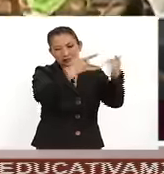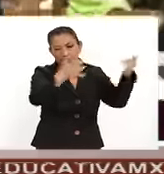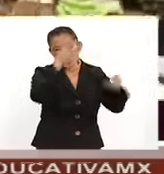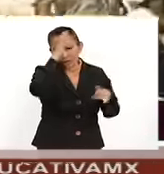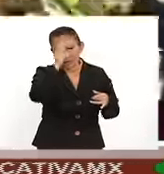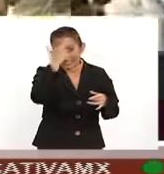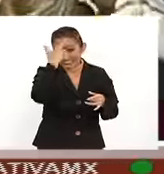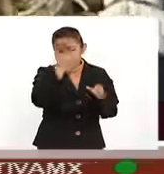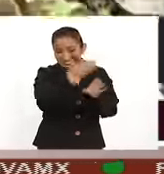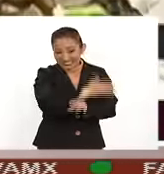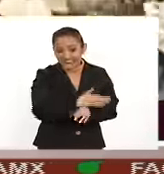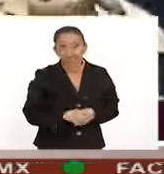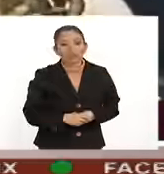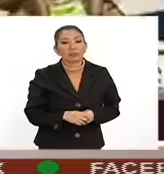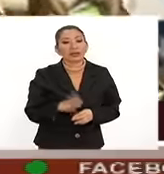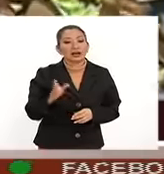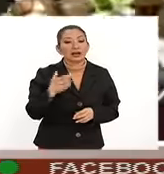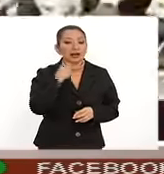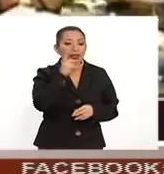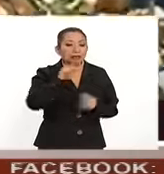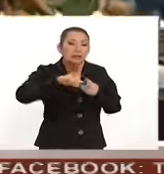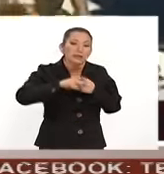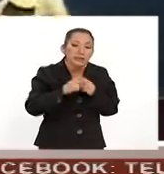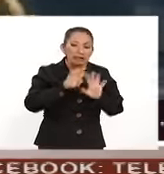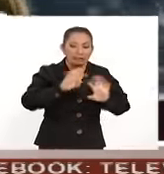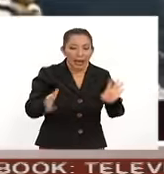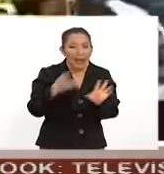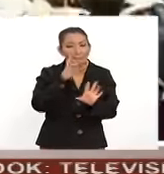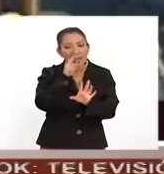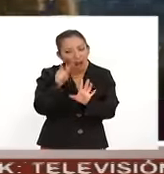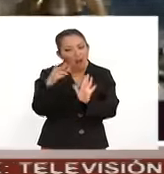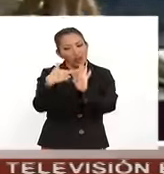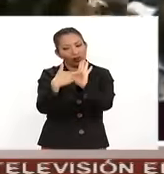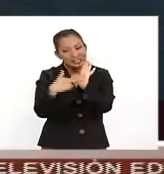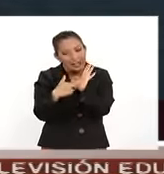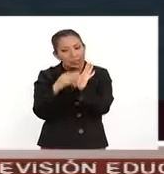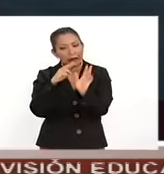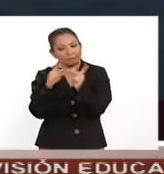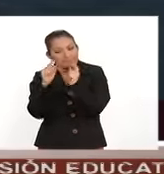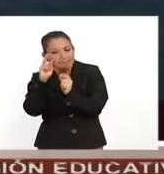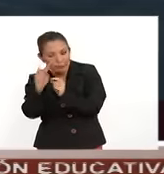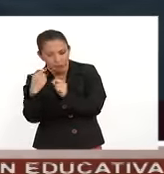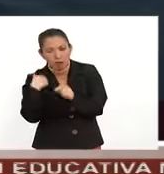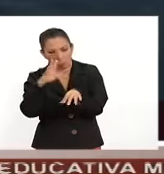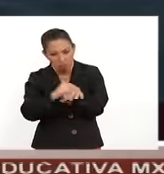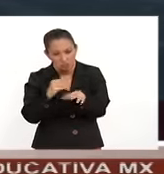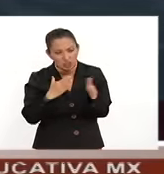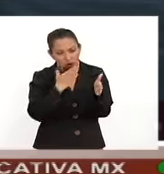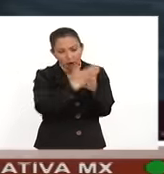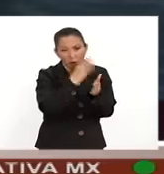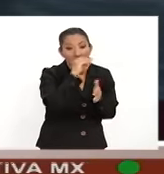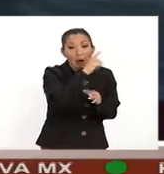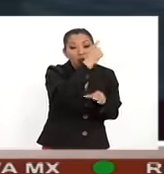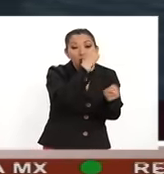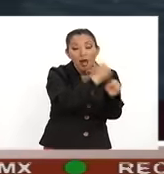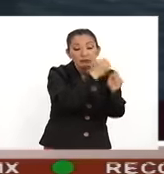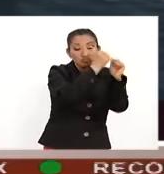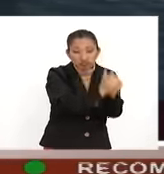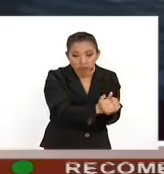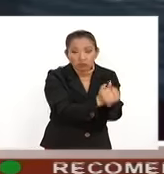conocemos, que dio por cometido empezar a generar una serie de negociaciones políticas migratorias, a pesar de que no había